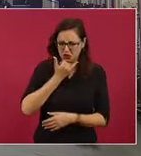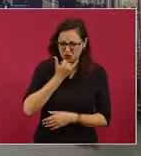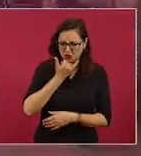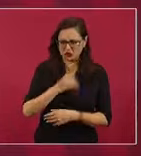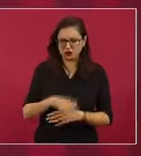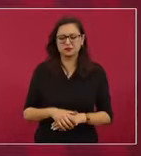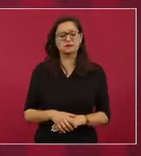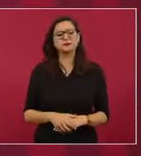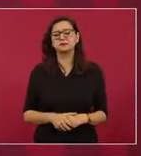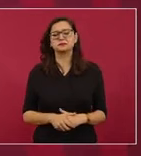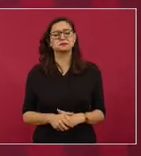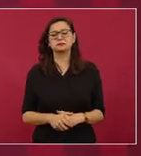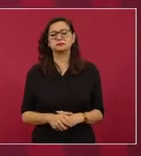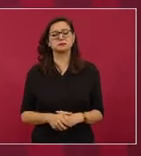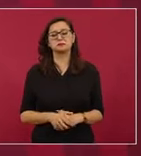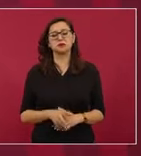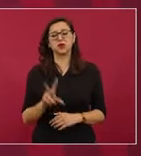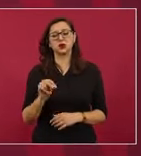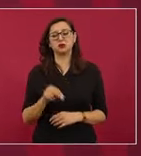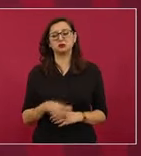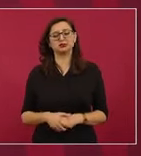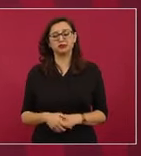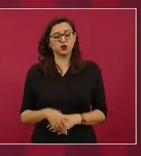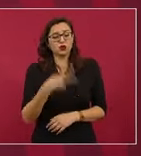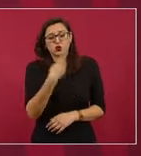No, están en su derecho y